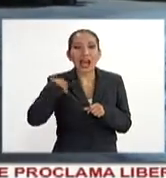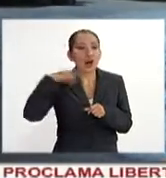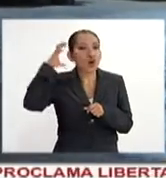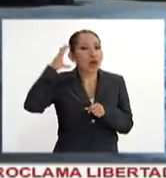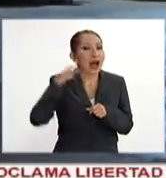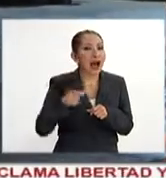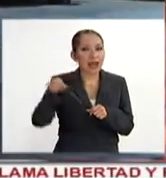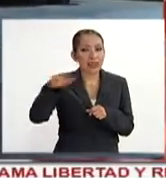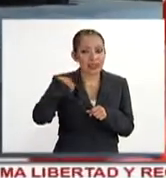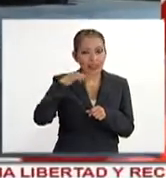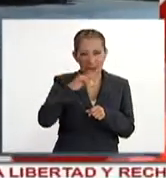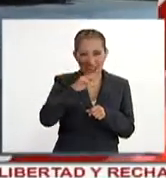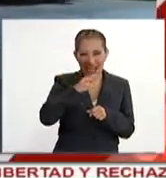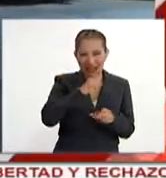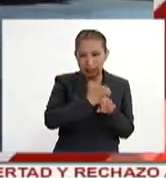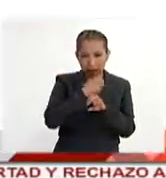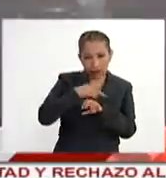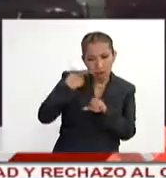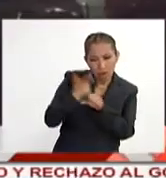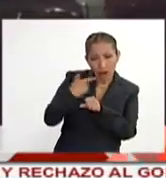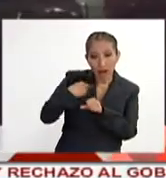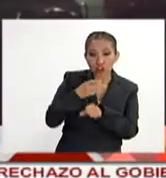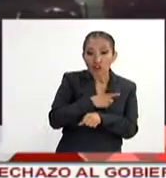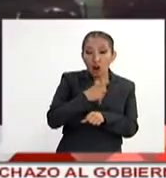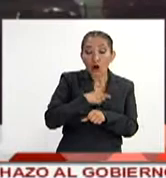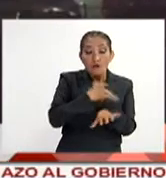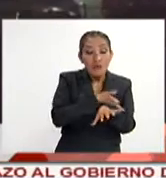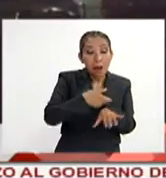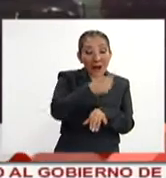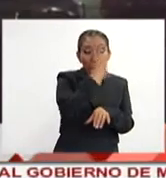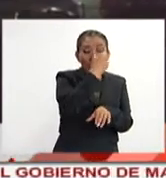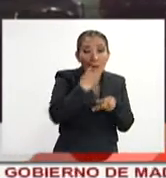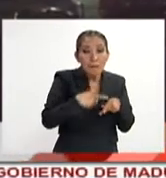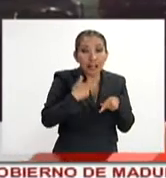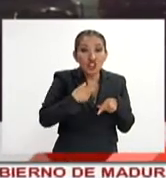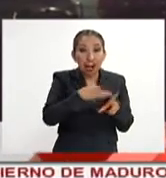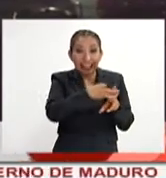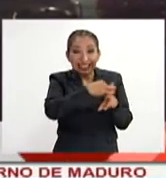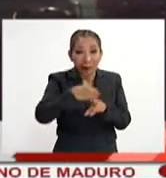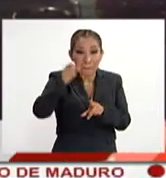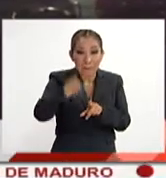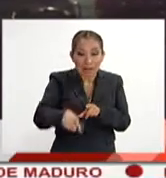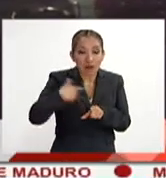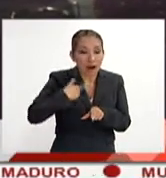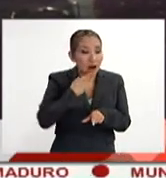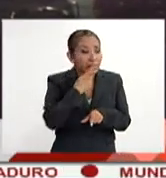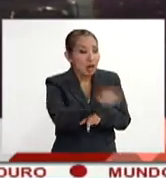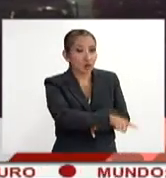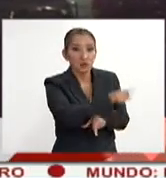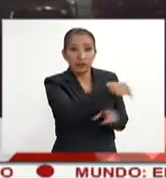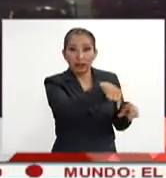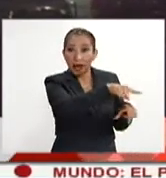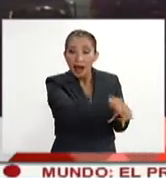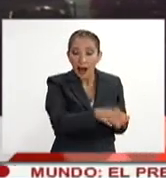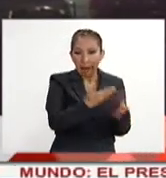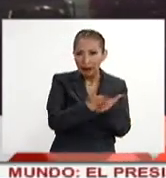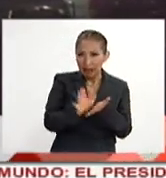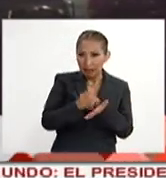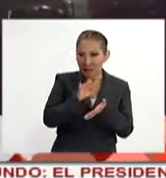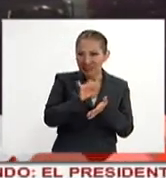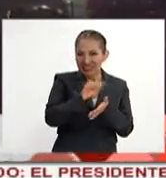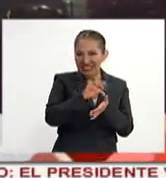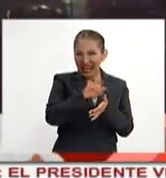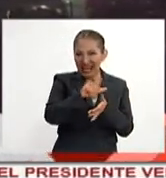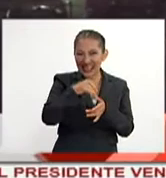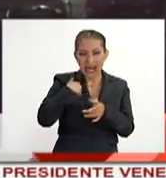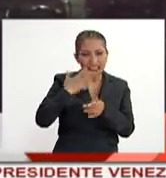La Fiscalía General del Estado señaló que únicamente los familiares de una persona secuestrada han presentado denuncia. Por otro lado, la Fiscalía